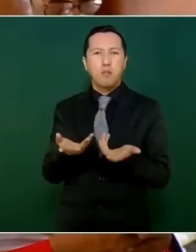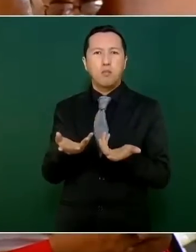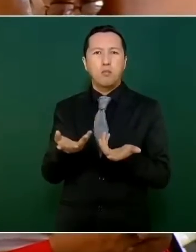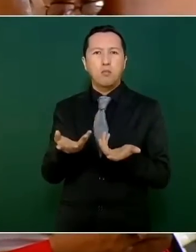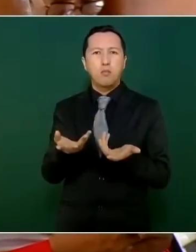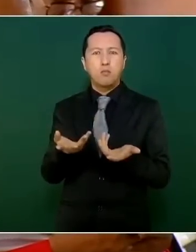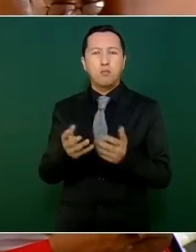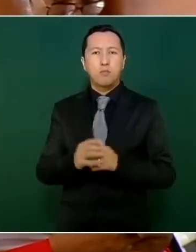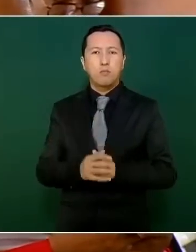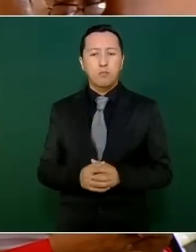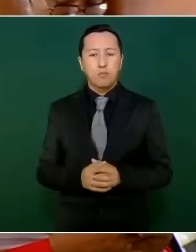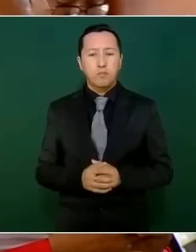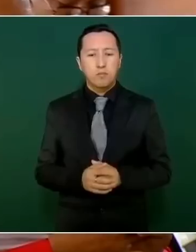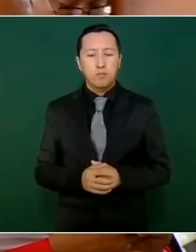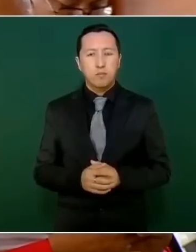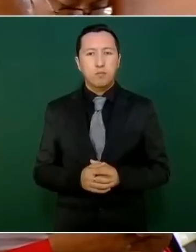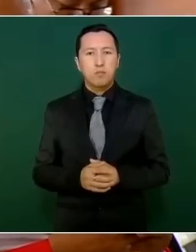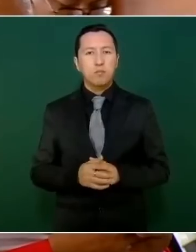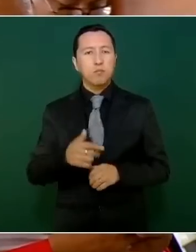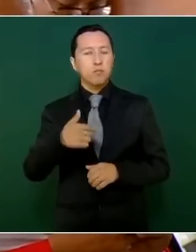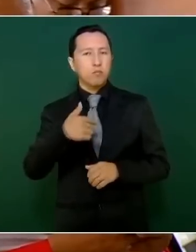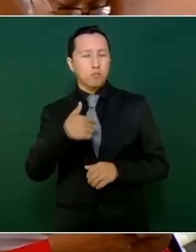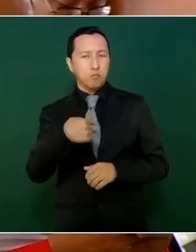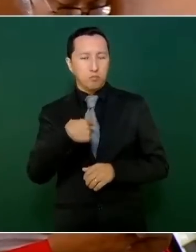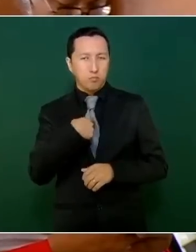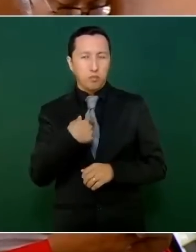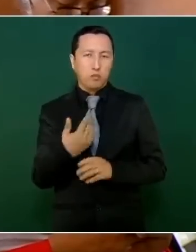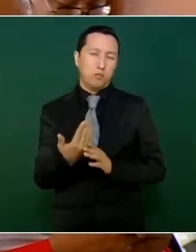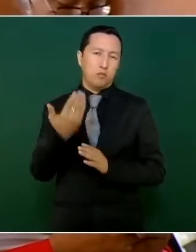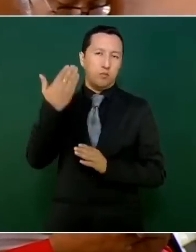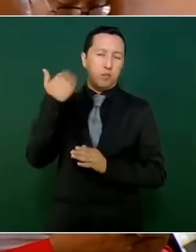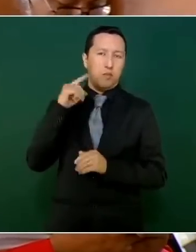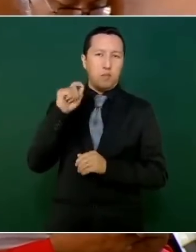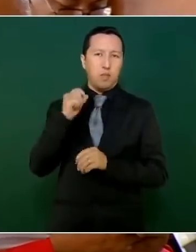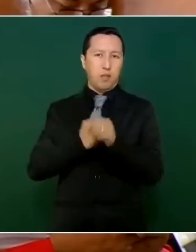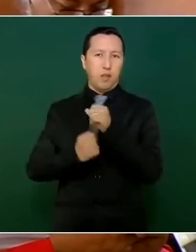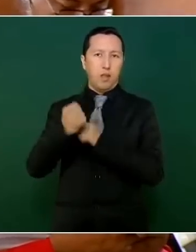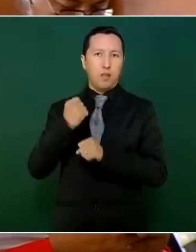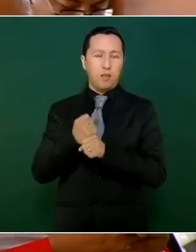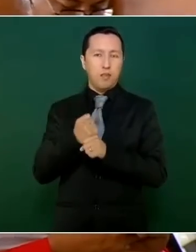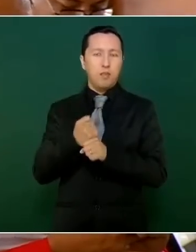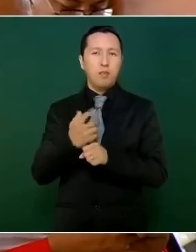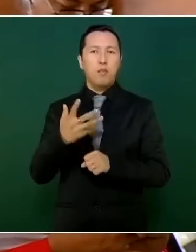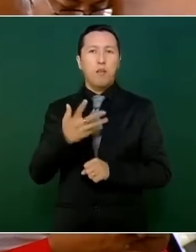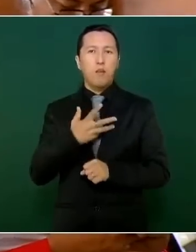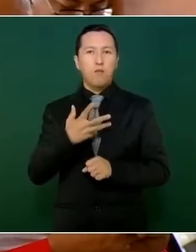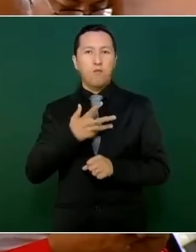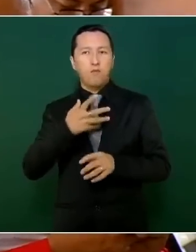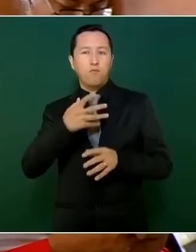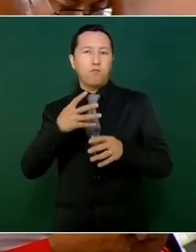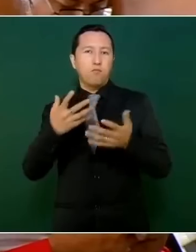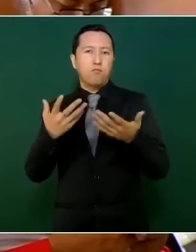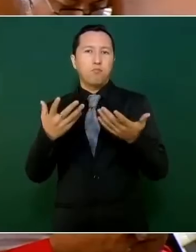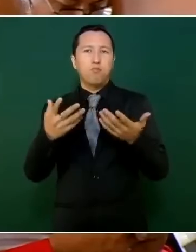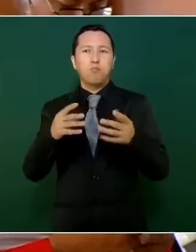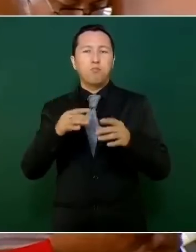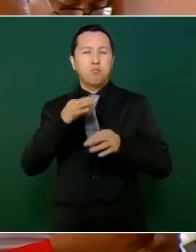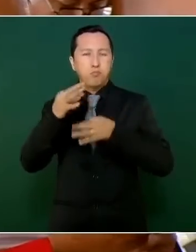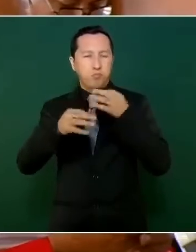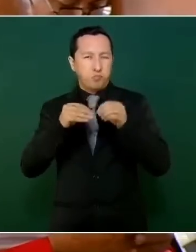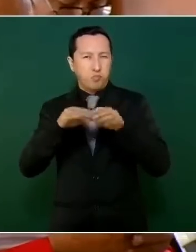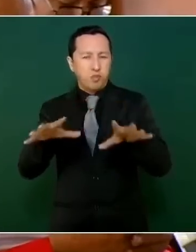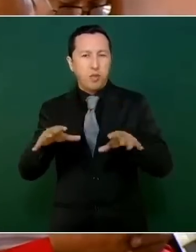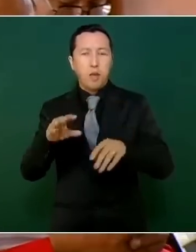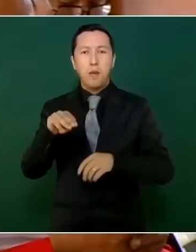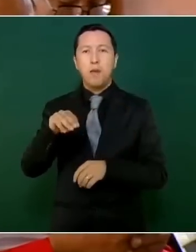periódico? Sí, yo tengo un portal desde hace 20 años que se llama Mayas Sin Fronteras. Trabajo, también colaboro